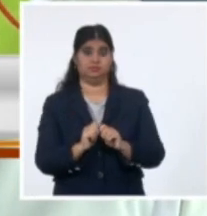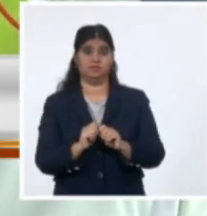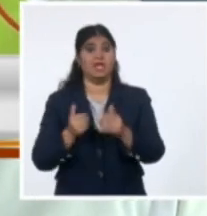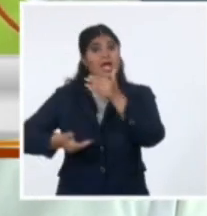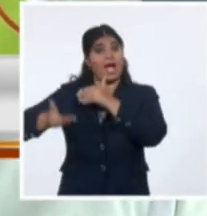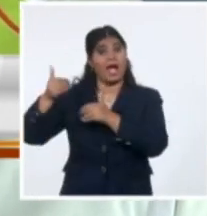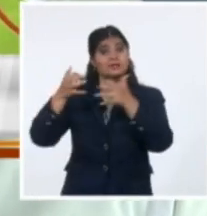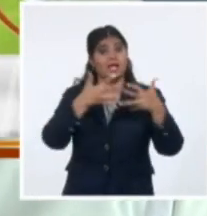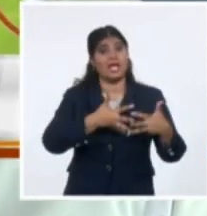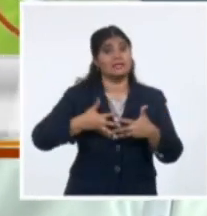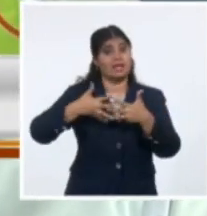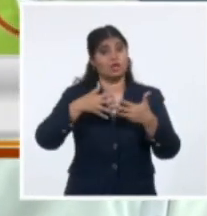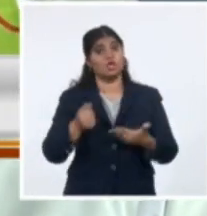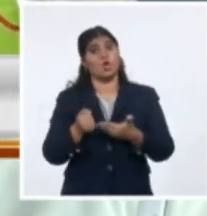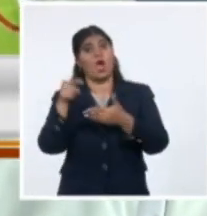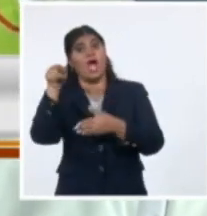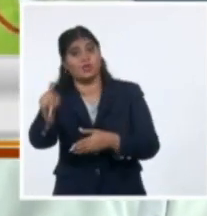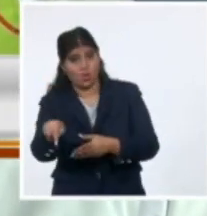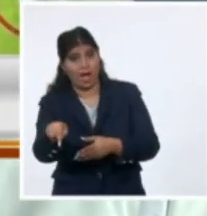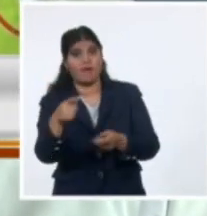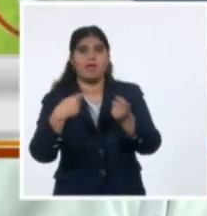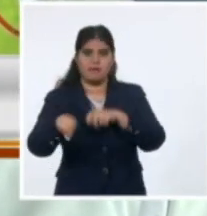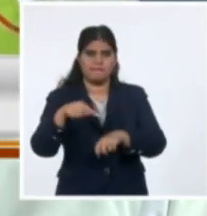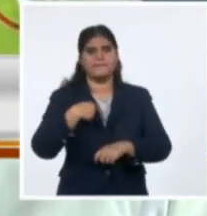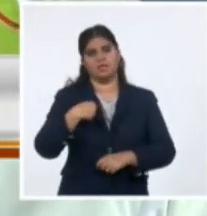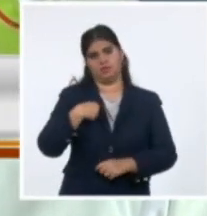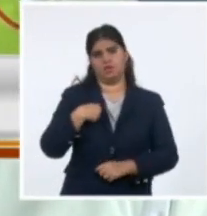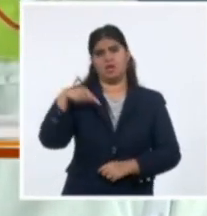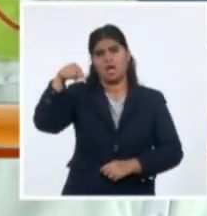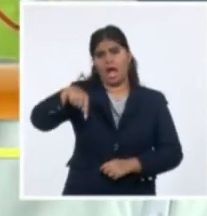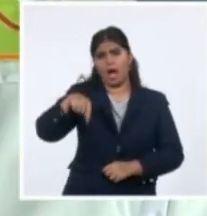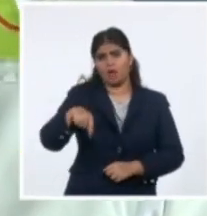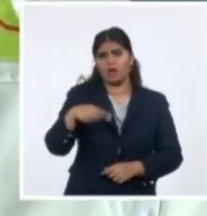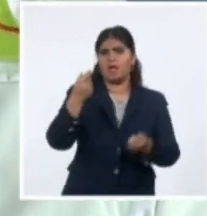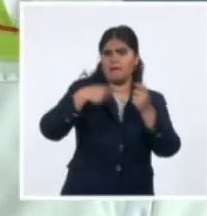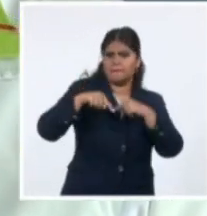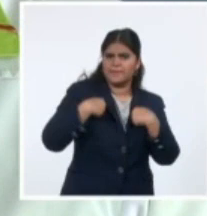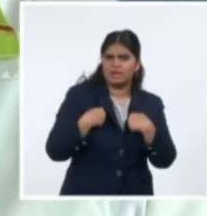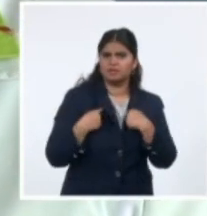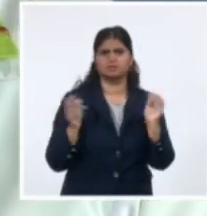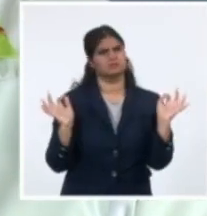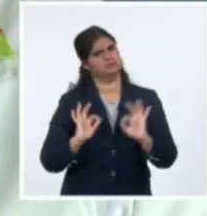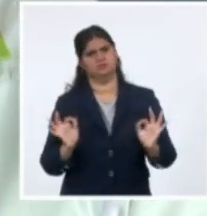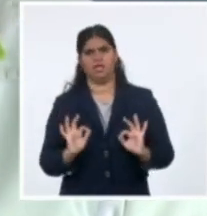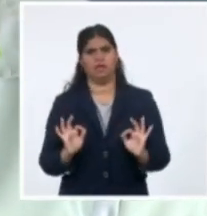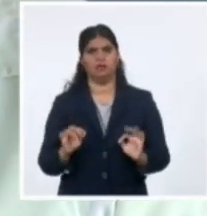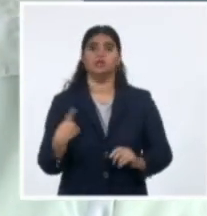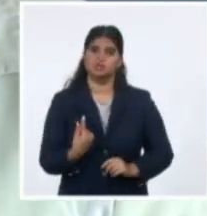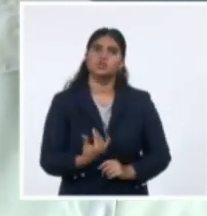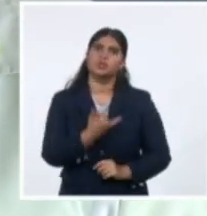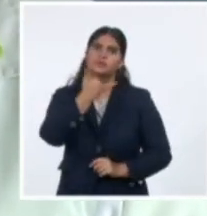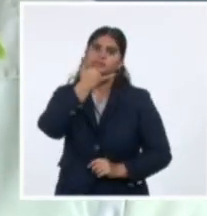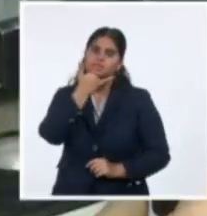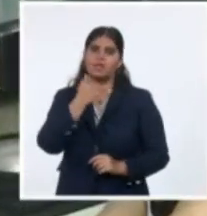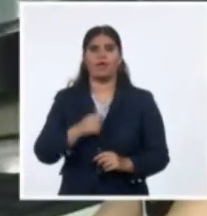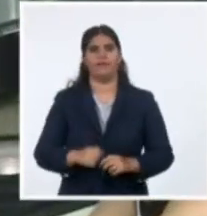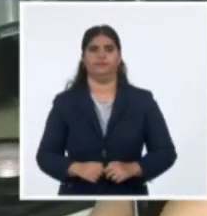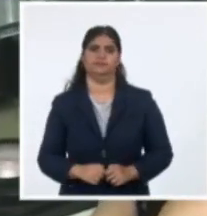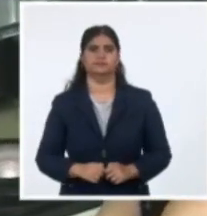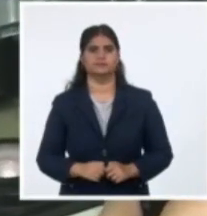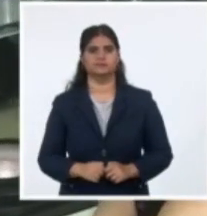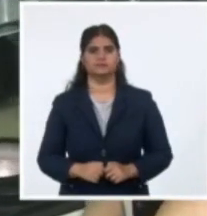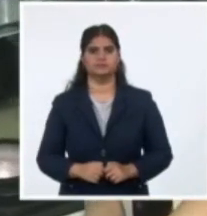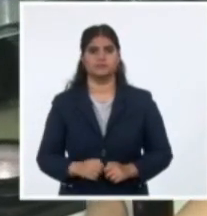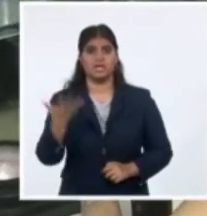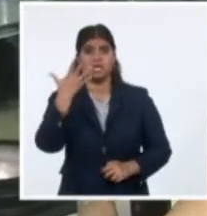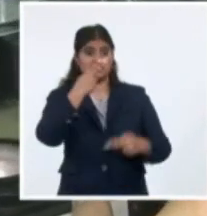no podemos obtener ni las piezas de repuesto ni podemos obtener tampoco los reactivos que necesitamos para que estos equipos puedan trabajar y